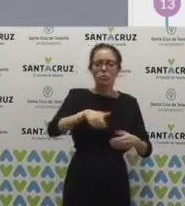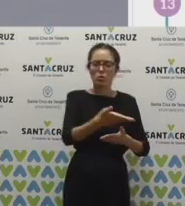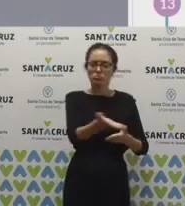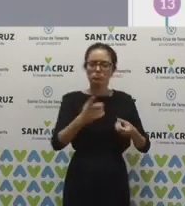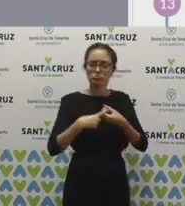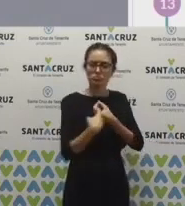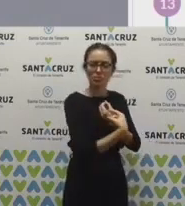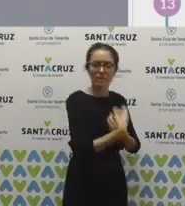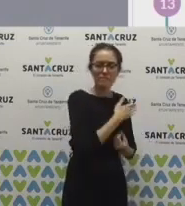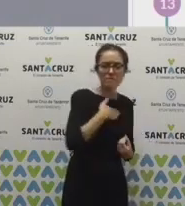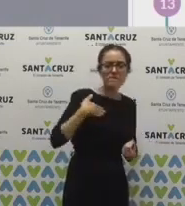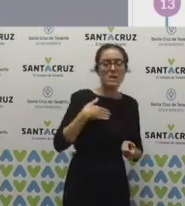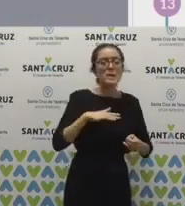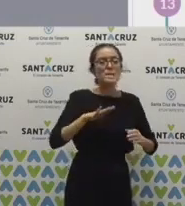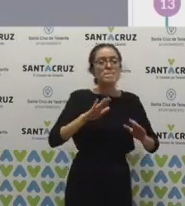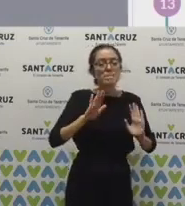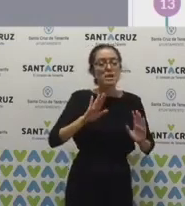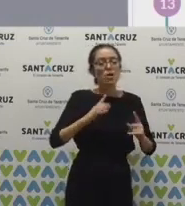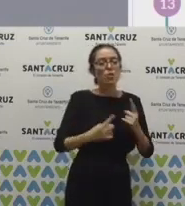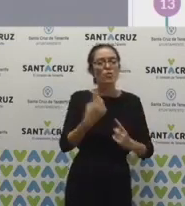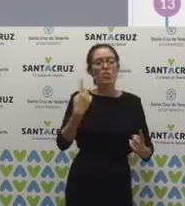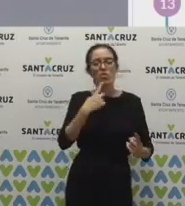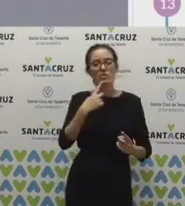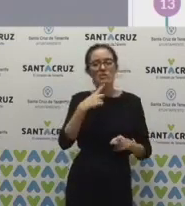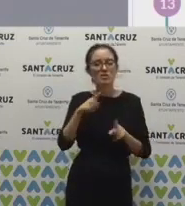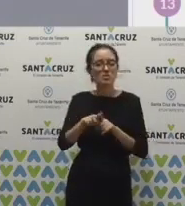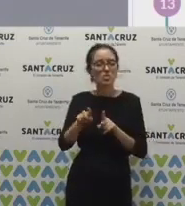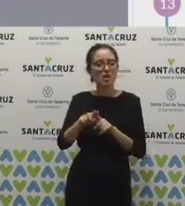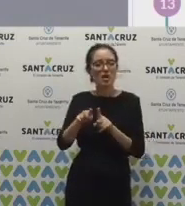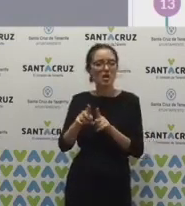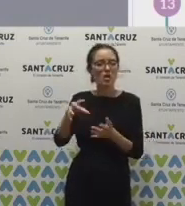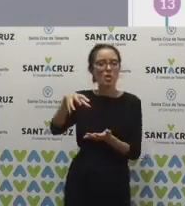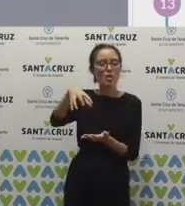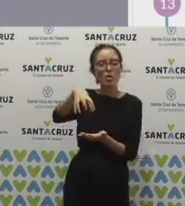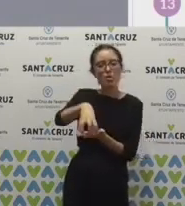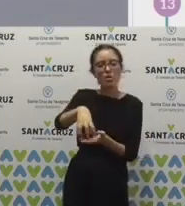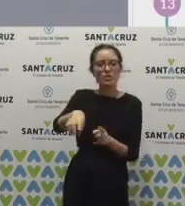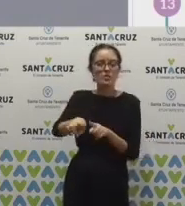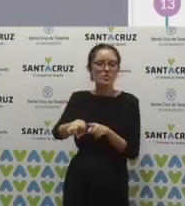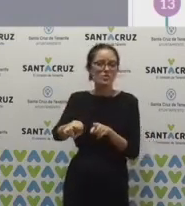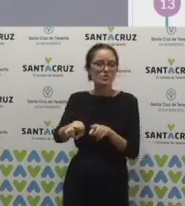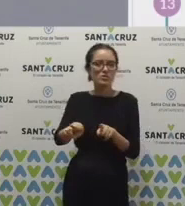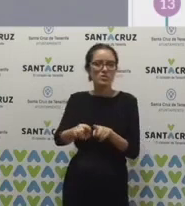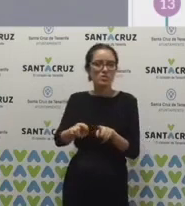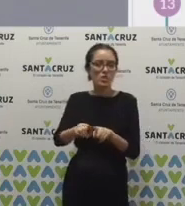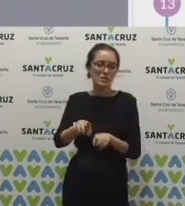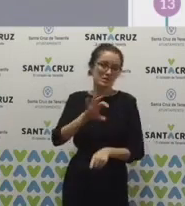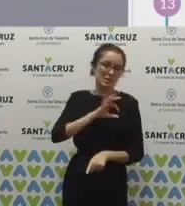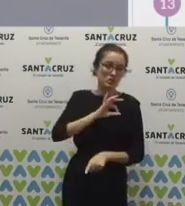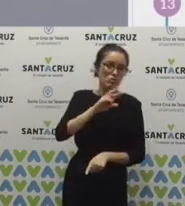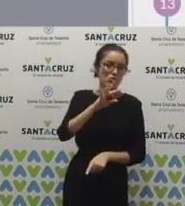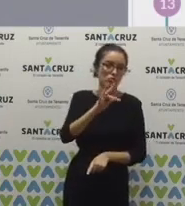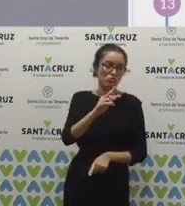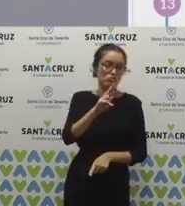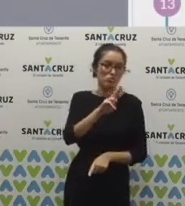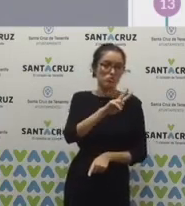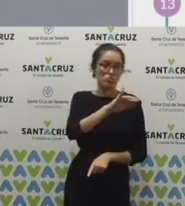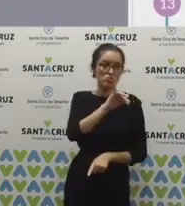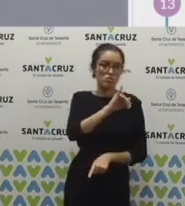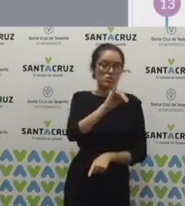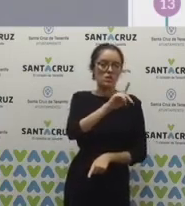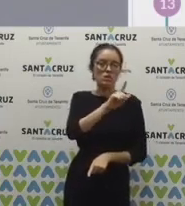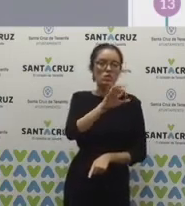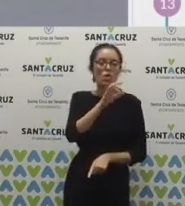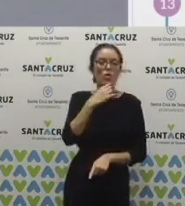algunos incluso hacen referencia a este órgano como si en el mismo estuvieran representados señor ramón trujillo habló por usted pues seguramente